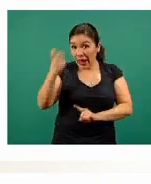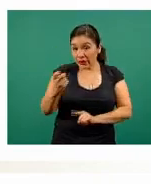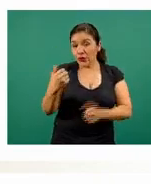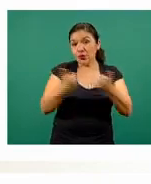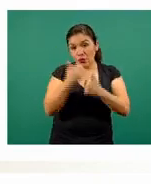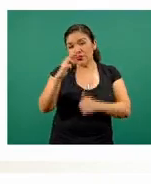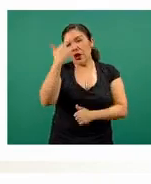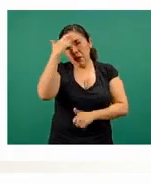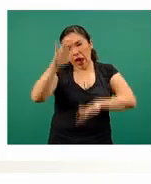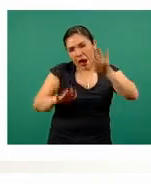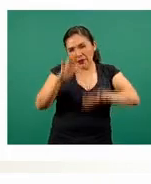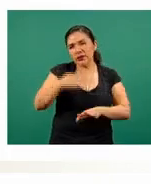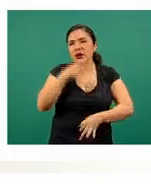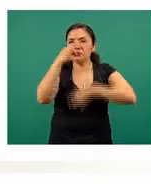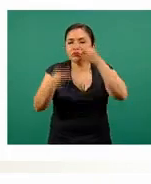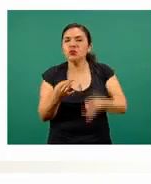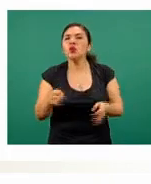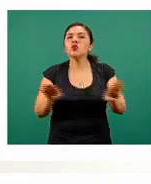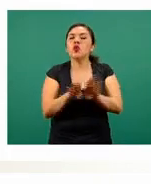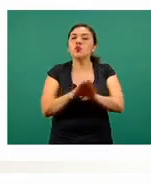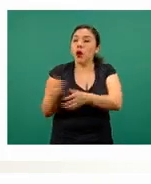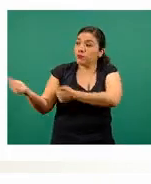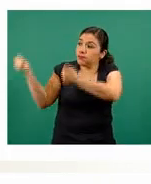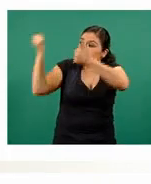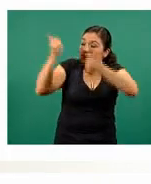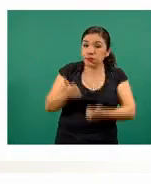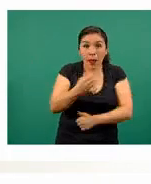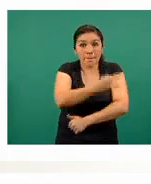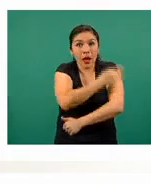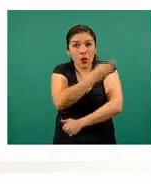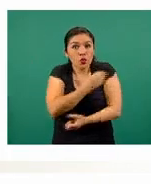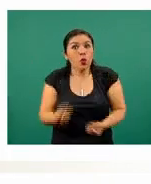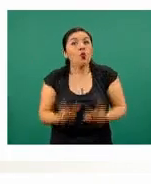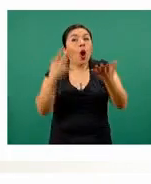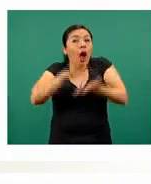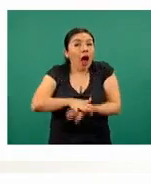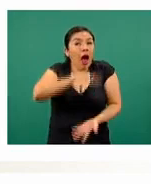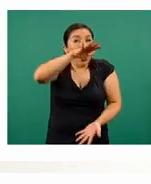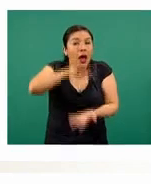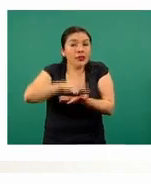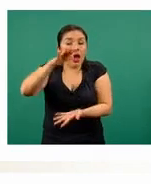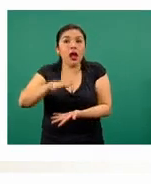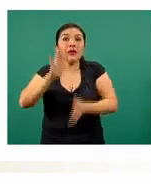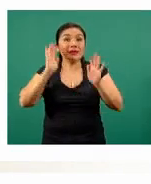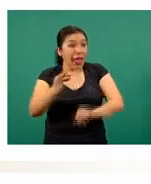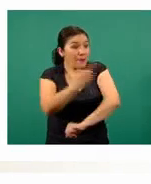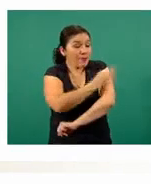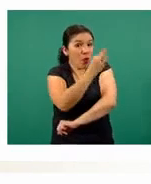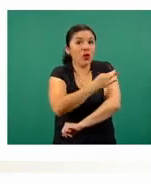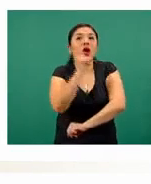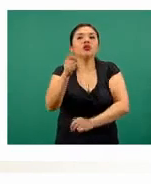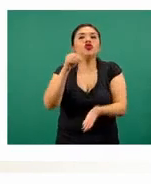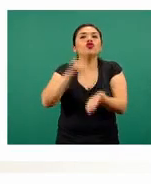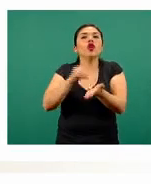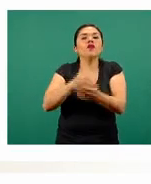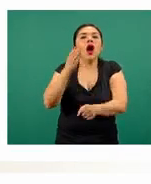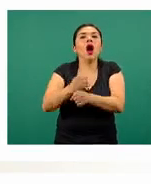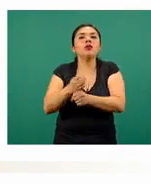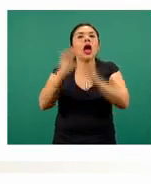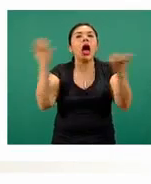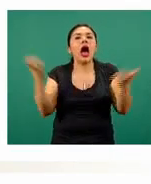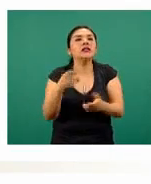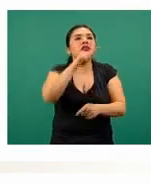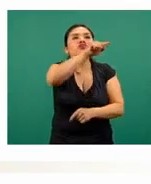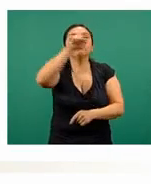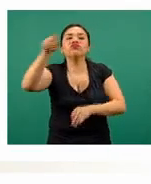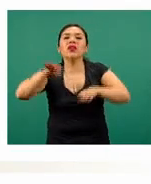recordamos de cuando en cuando, entre esta cantidad recibida y las que ya se aplicaron, es precisamente las que están activamente